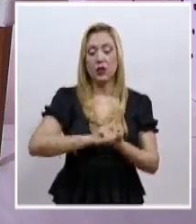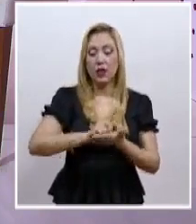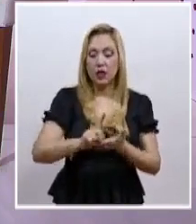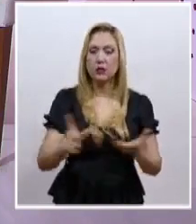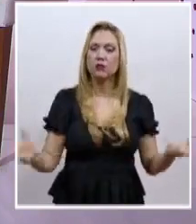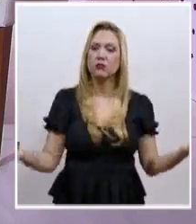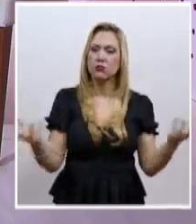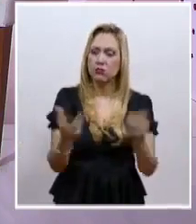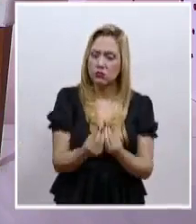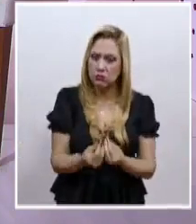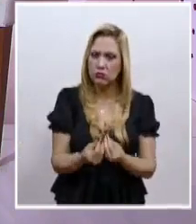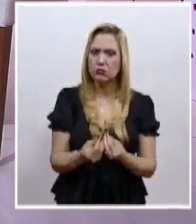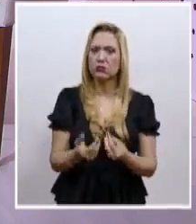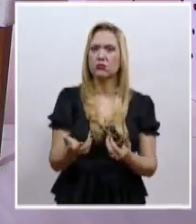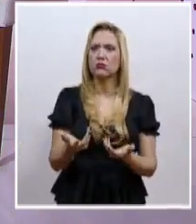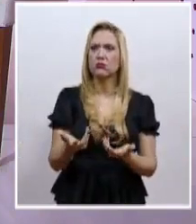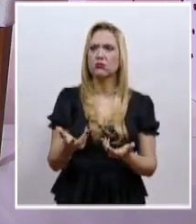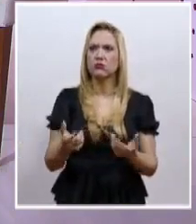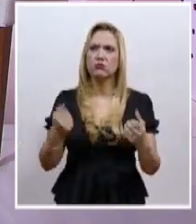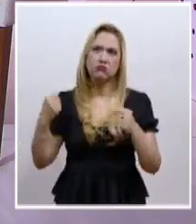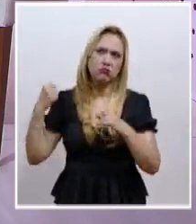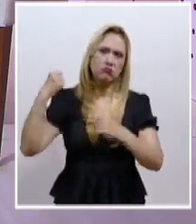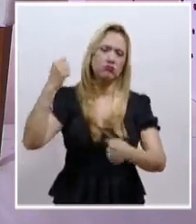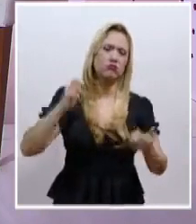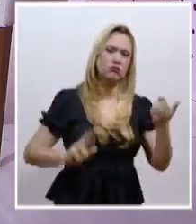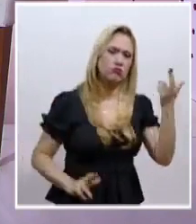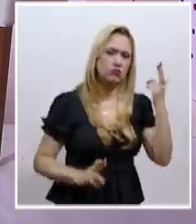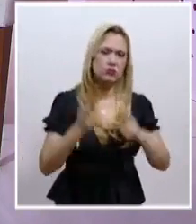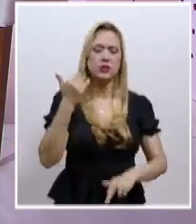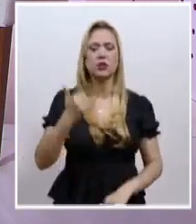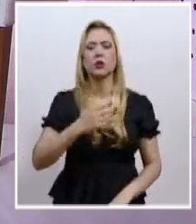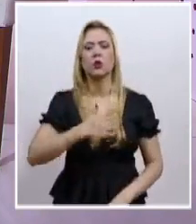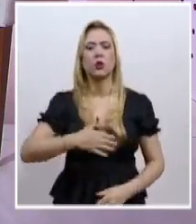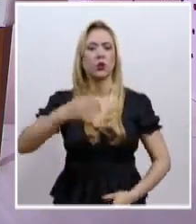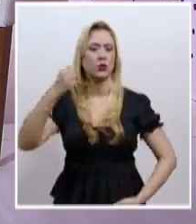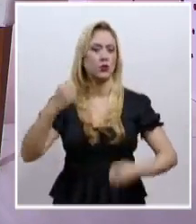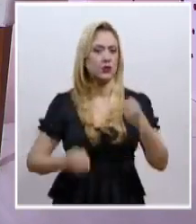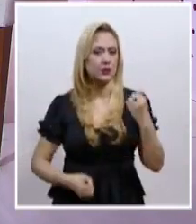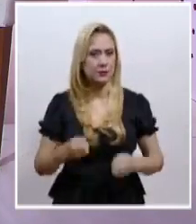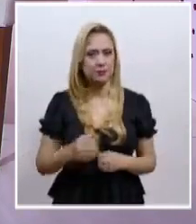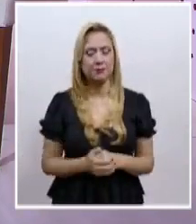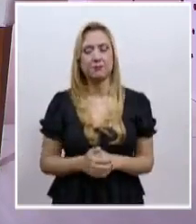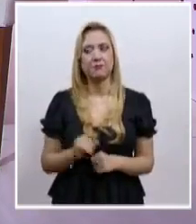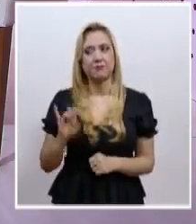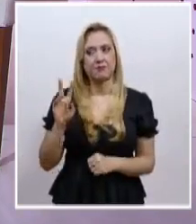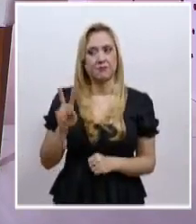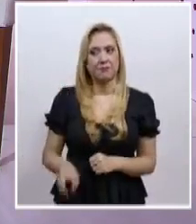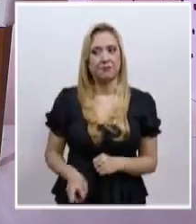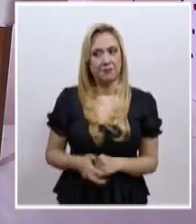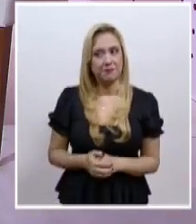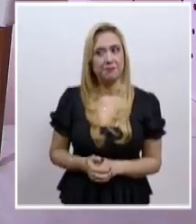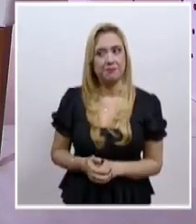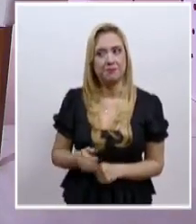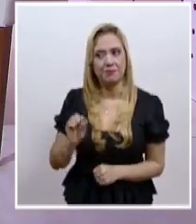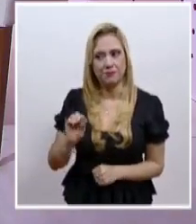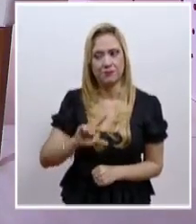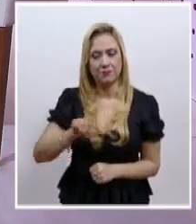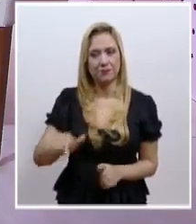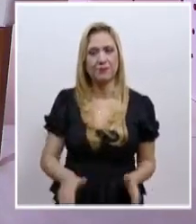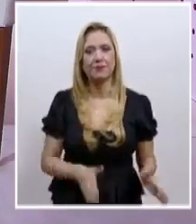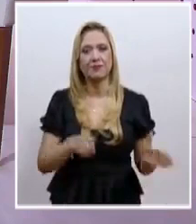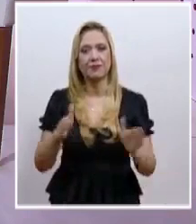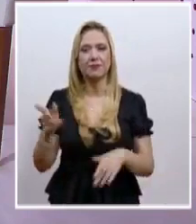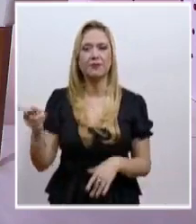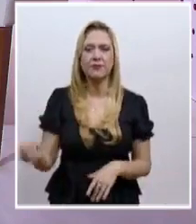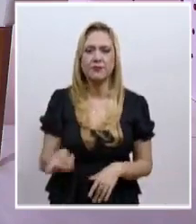asociación, el derecho a la negociación colectiva, el derecho a la justicia. Sin duda. Y sobre esto voy a volver a preguntarte en la